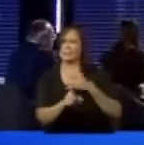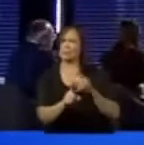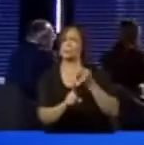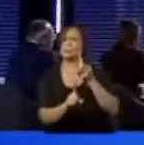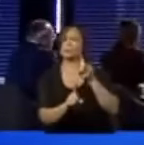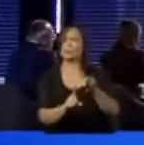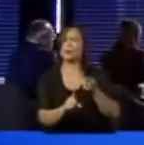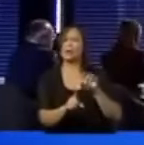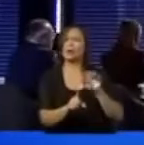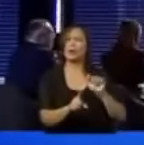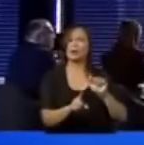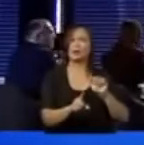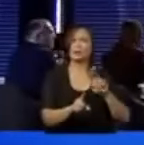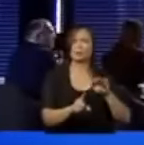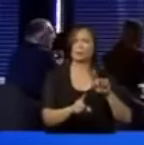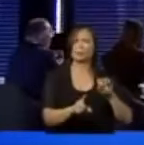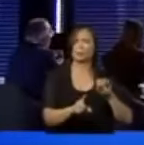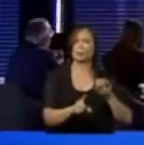pregunta, Roberto,